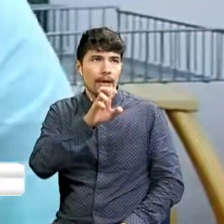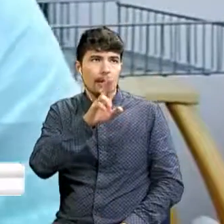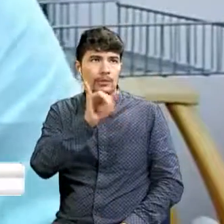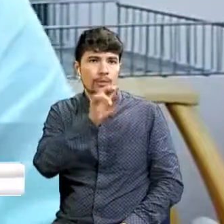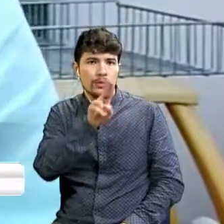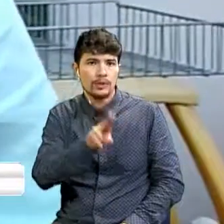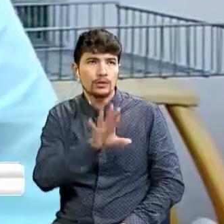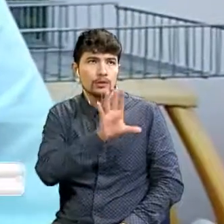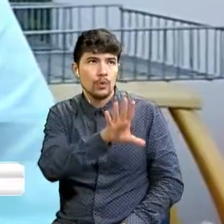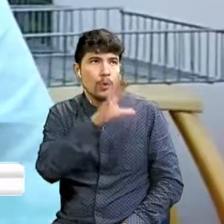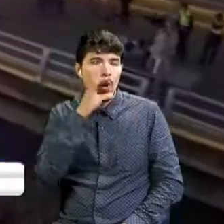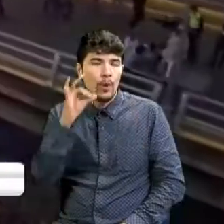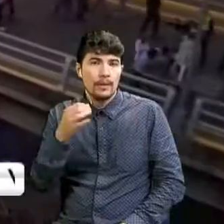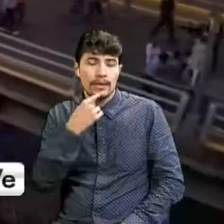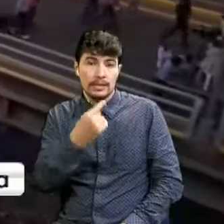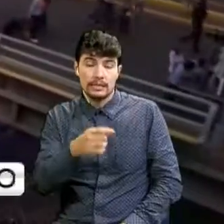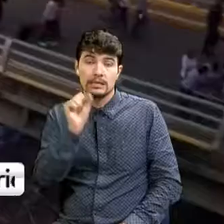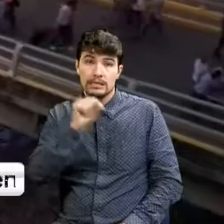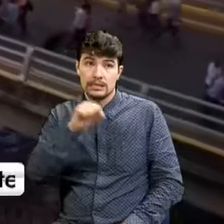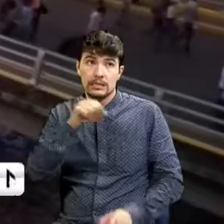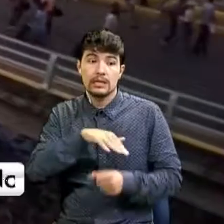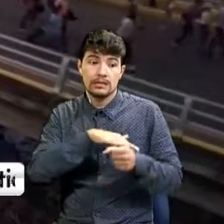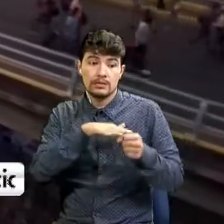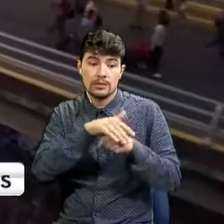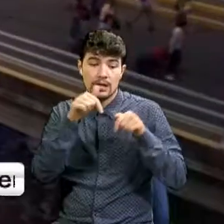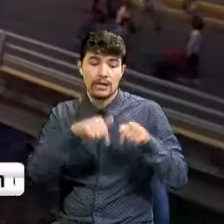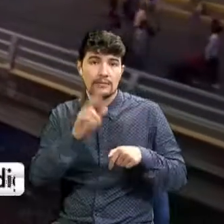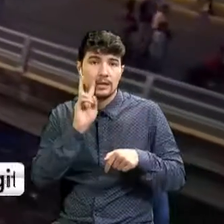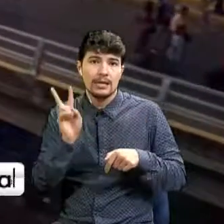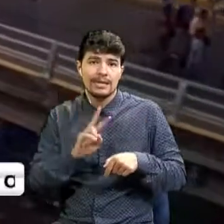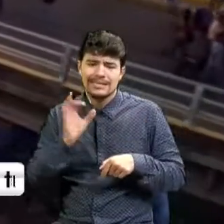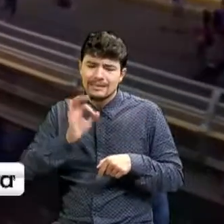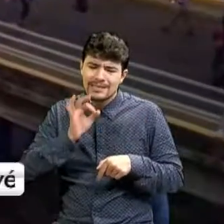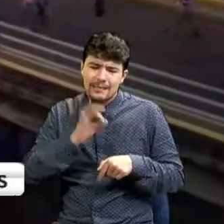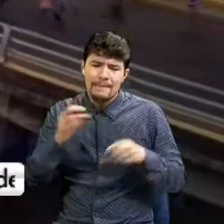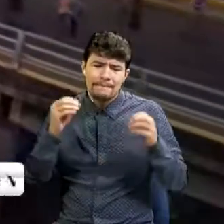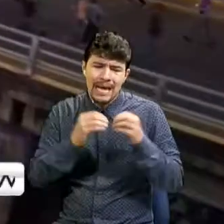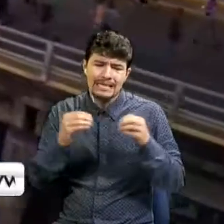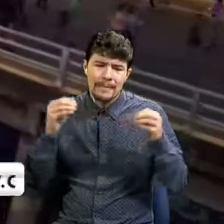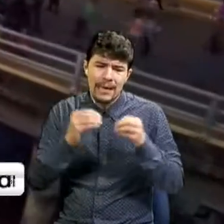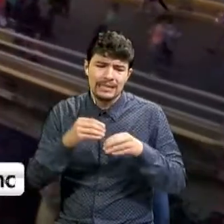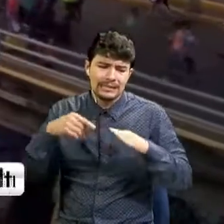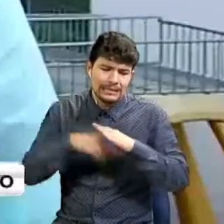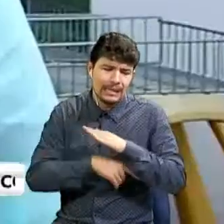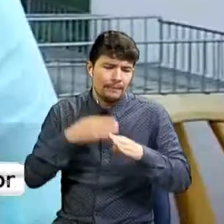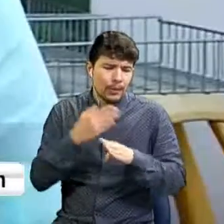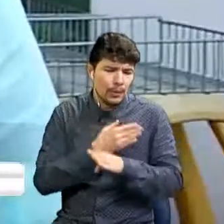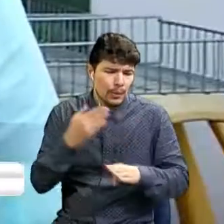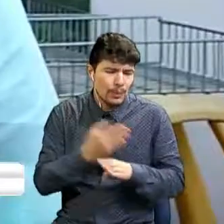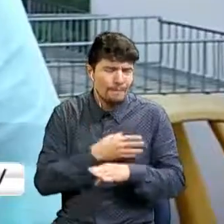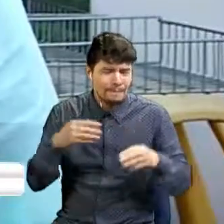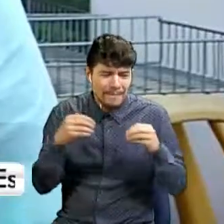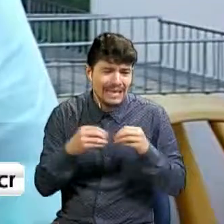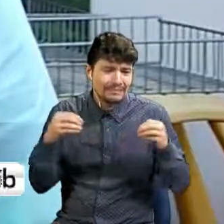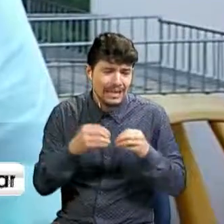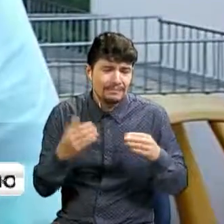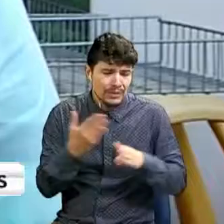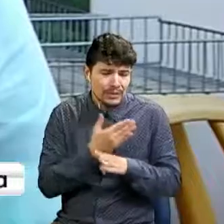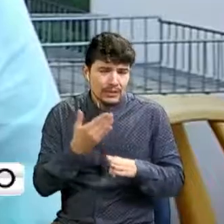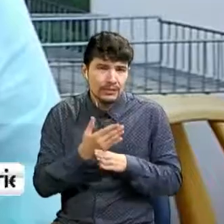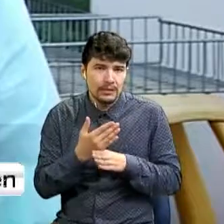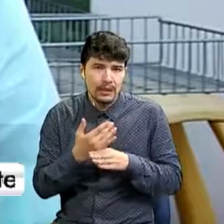villa del rosario fue enfático al decir que la situación en la frontera se agudiza cada vez más la verdad que se han buscado muchas maneras para que